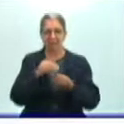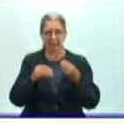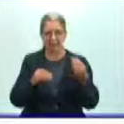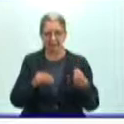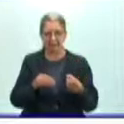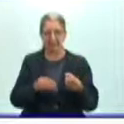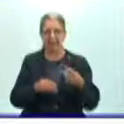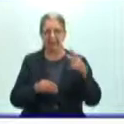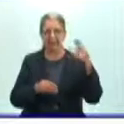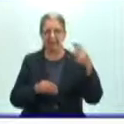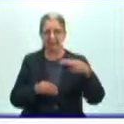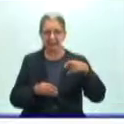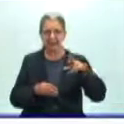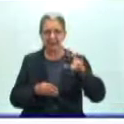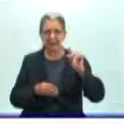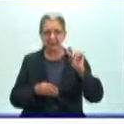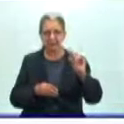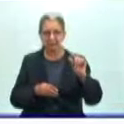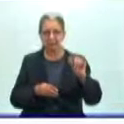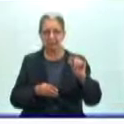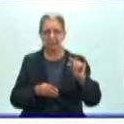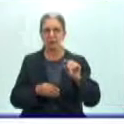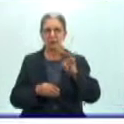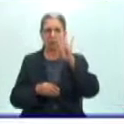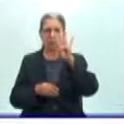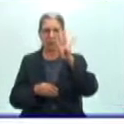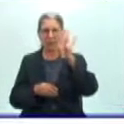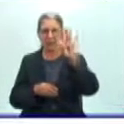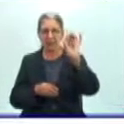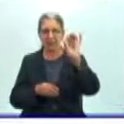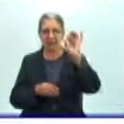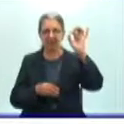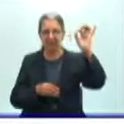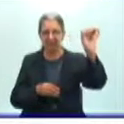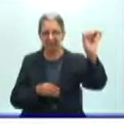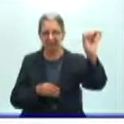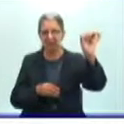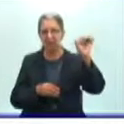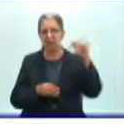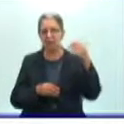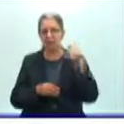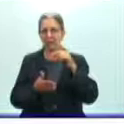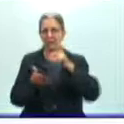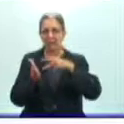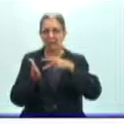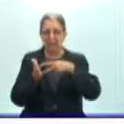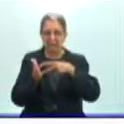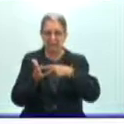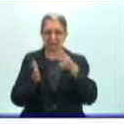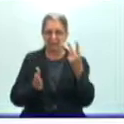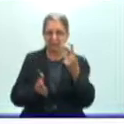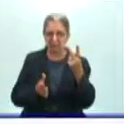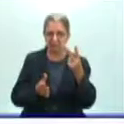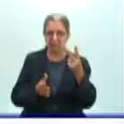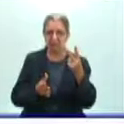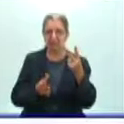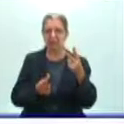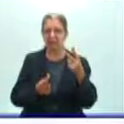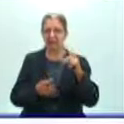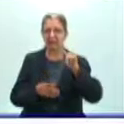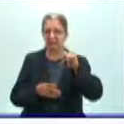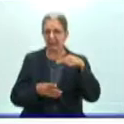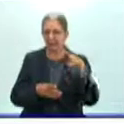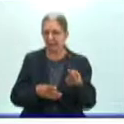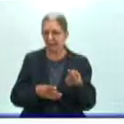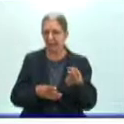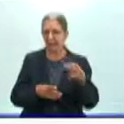y efectúas el cálculo y obtienes que el ángulo PRQ, su valor es 20